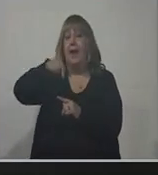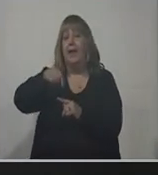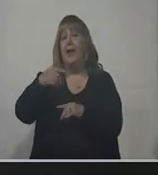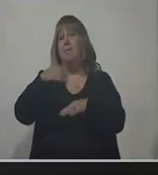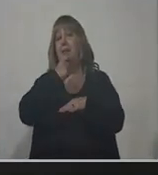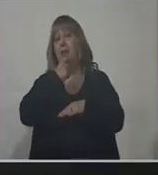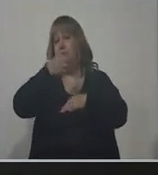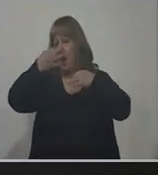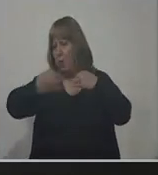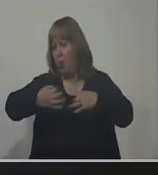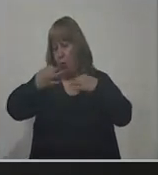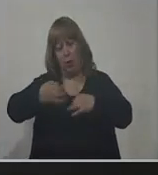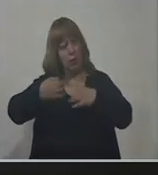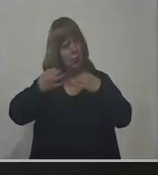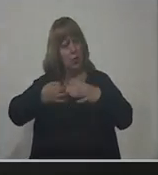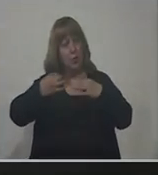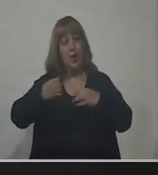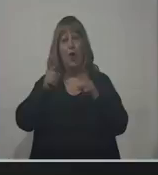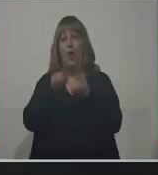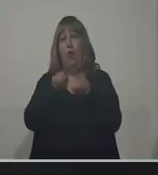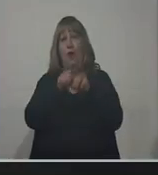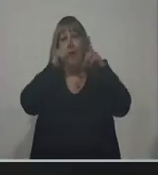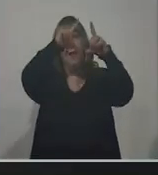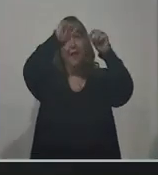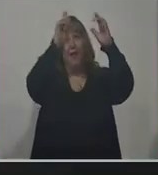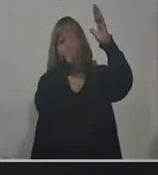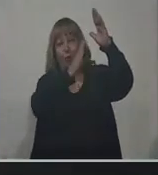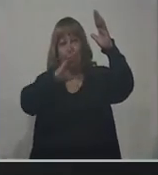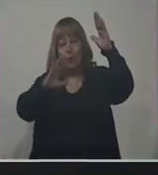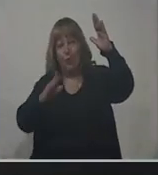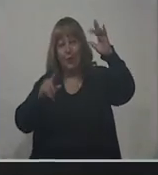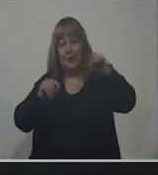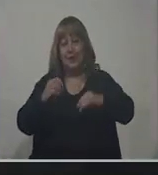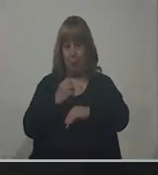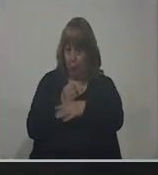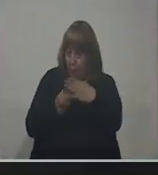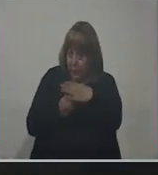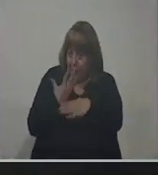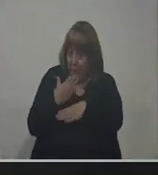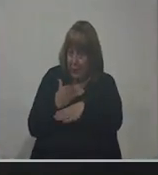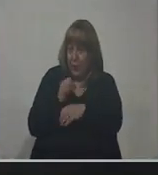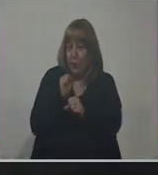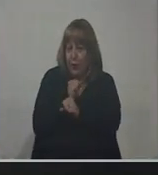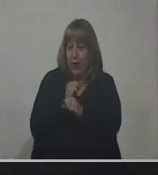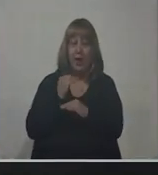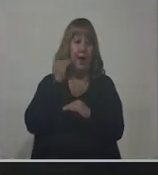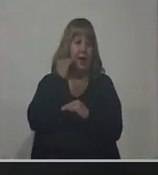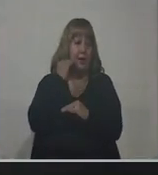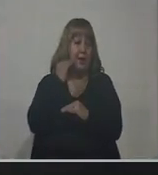bueno, con un día típico del otoño-invierno de Mendoza. Una mañana y una noche fría, un mediodía y una tarde